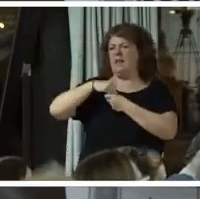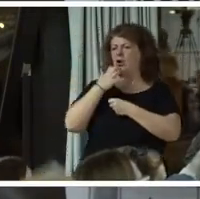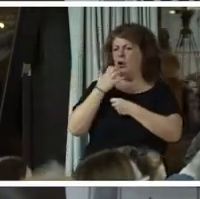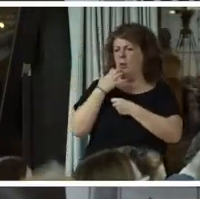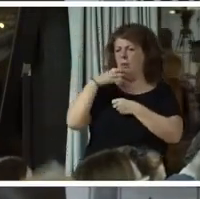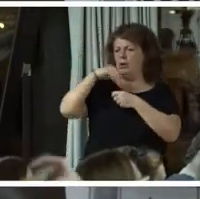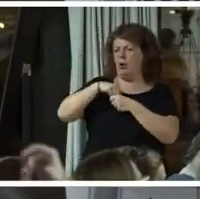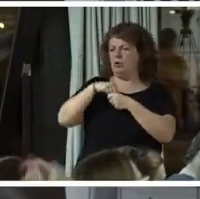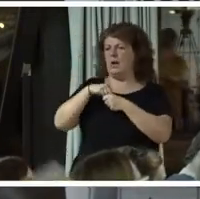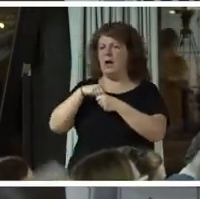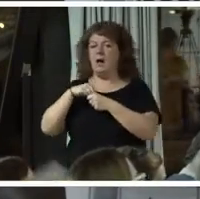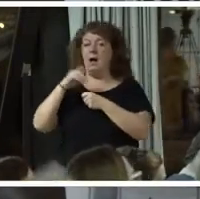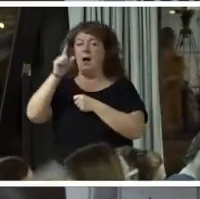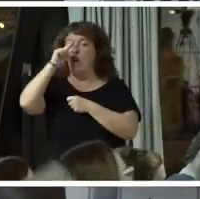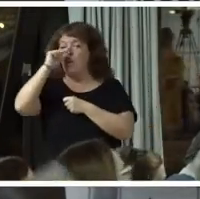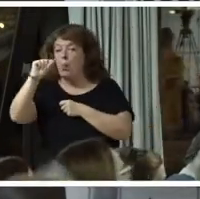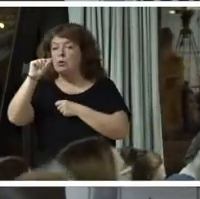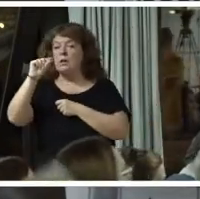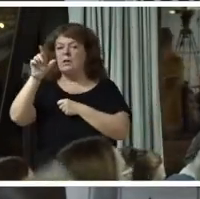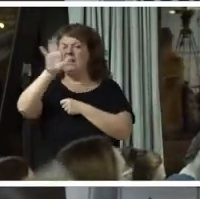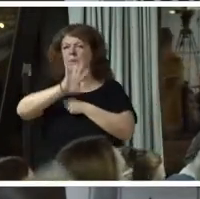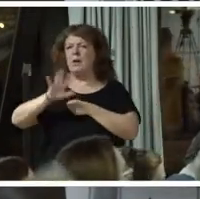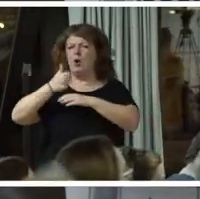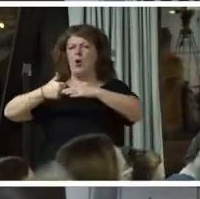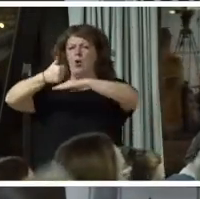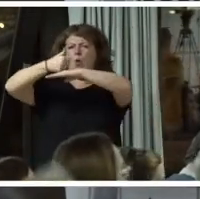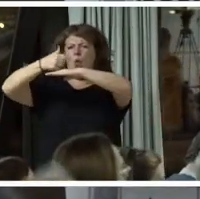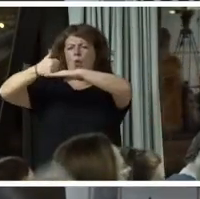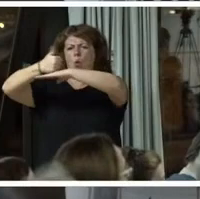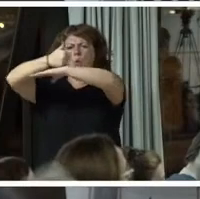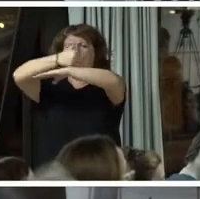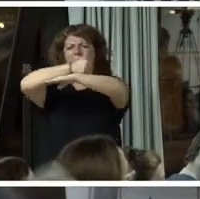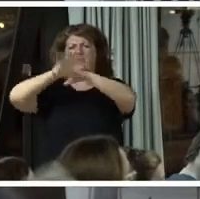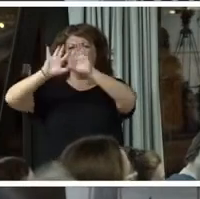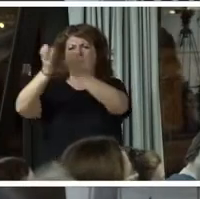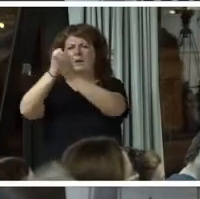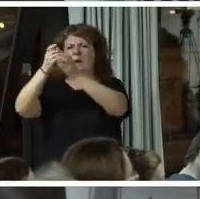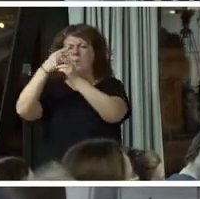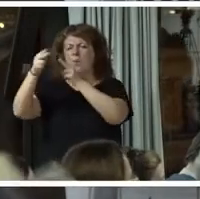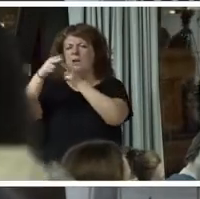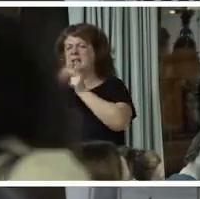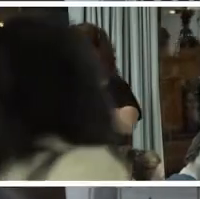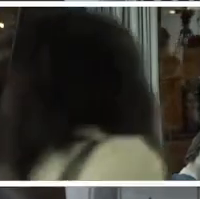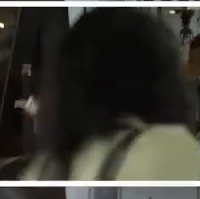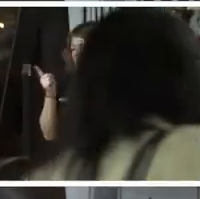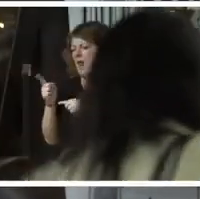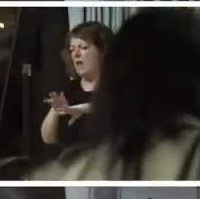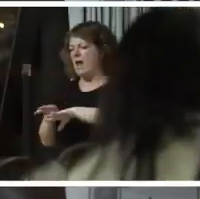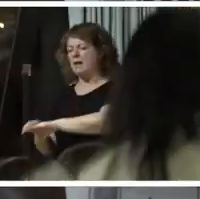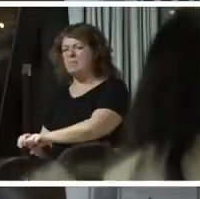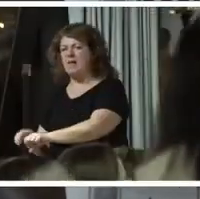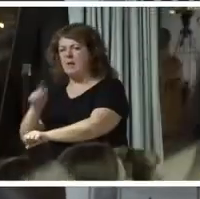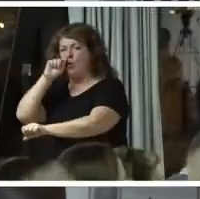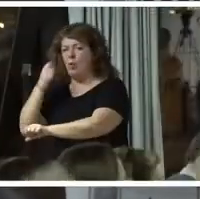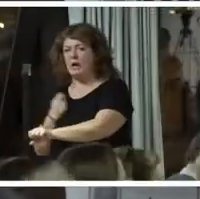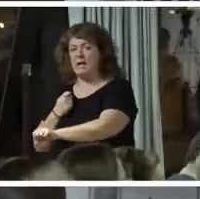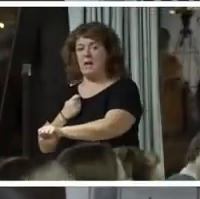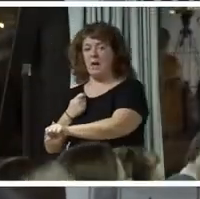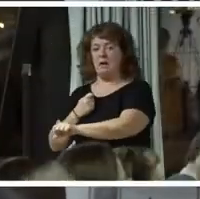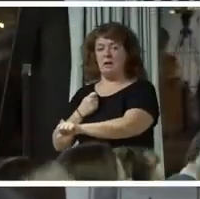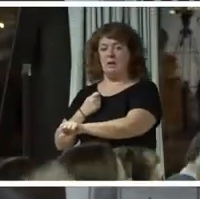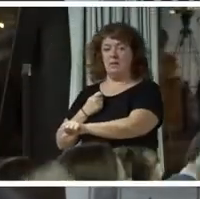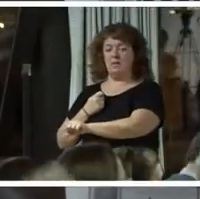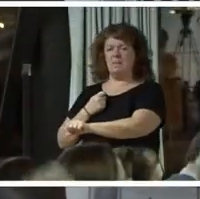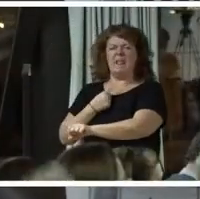ejemplares contra Putin y contra la c toda su cúpula política en cuanto eh amenazaron con invadir Ucrania que no